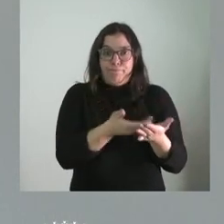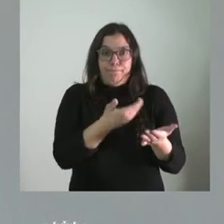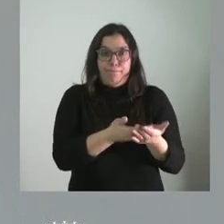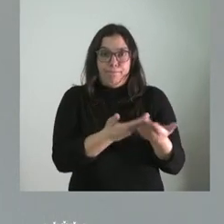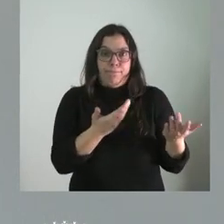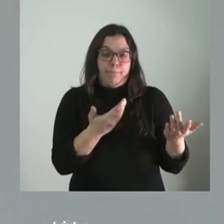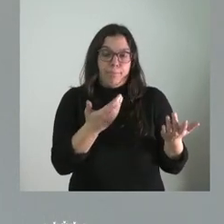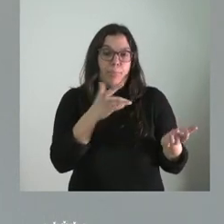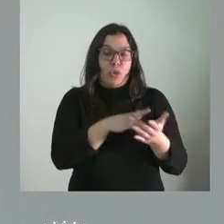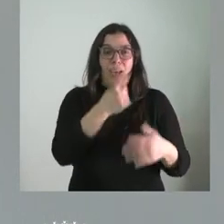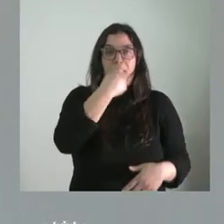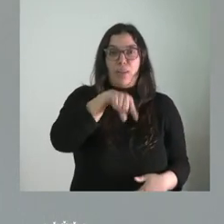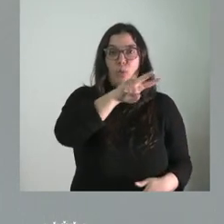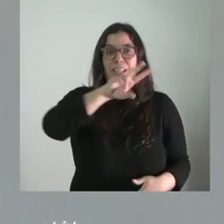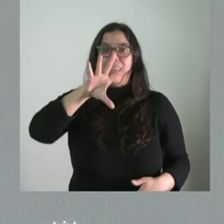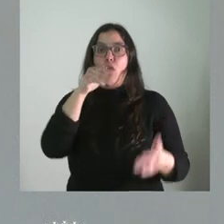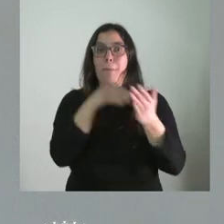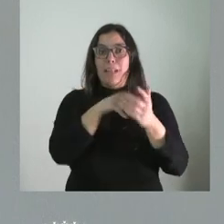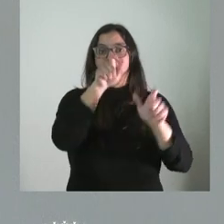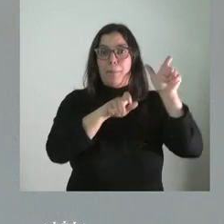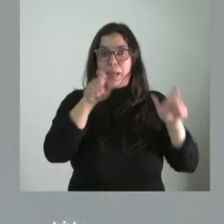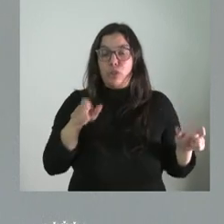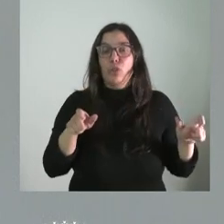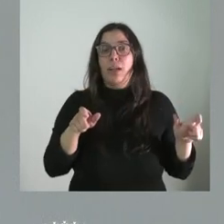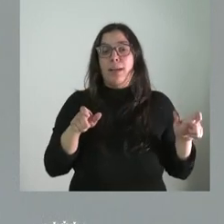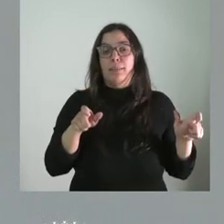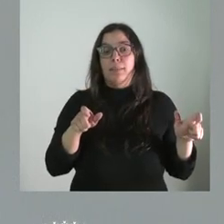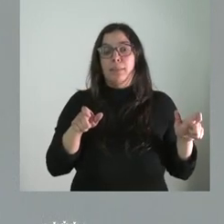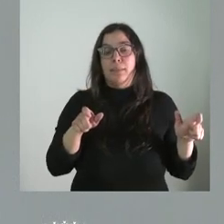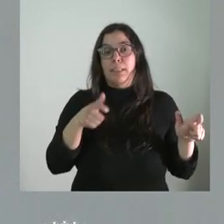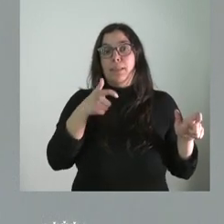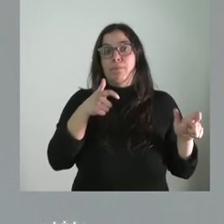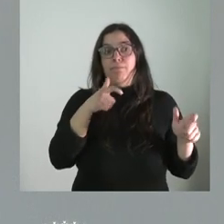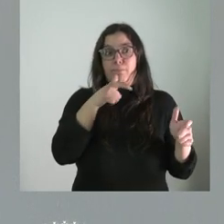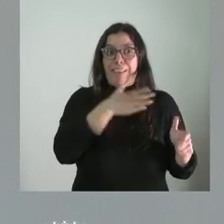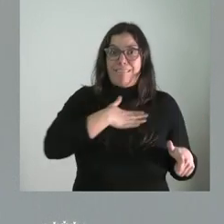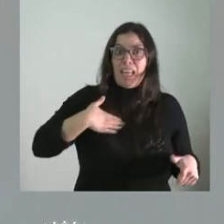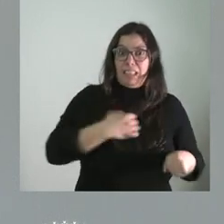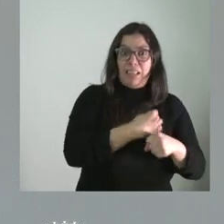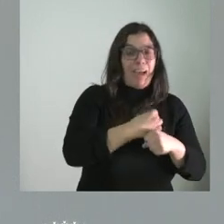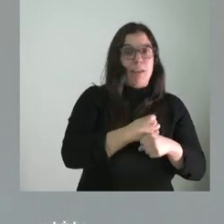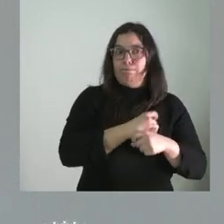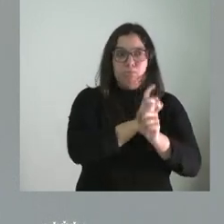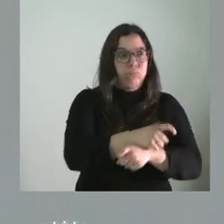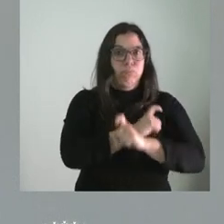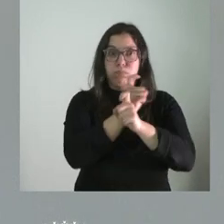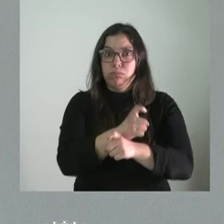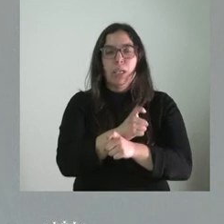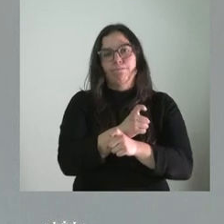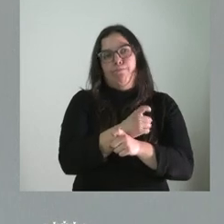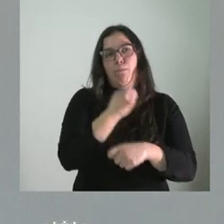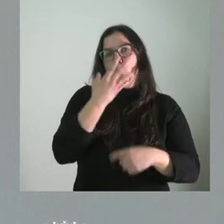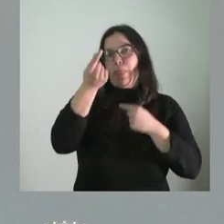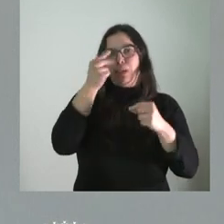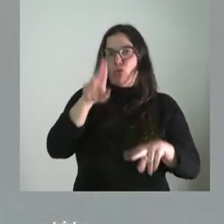en este caso 125.000 personas que según el paro registrado quieren trabajar y no pueden hacerlo nunca puede ser un